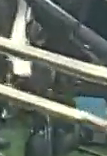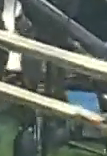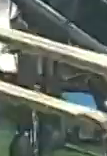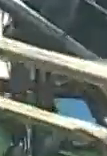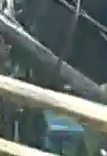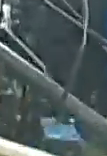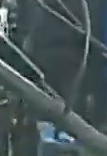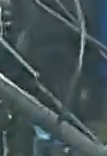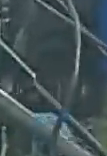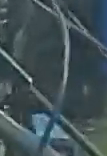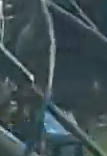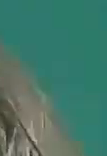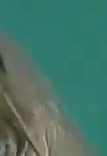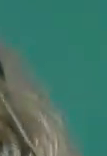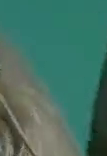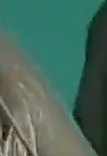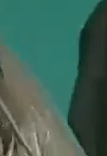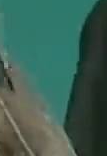Simón.